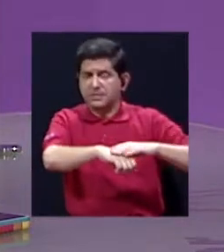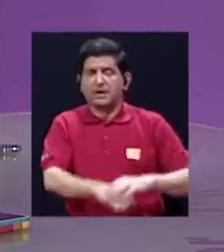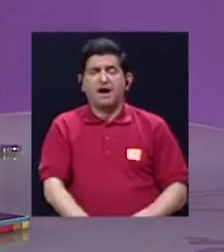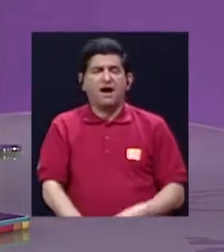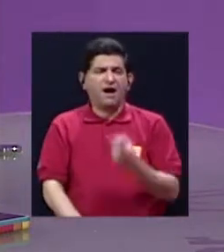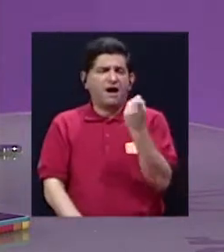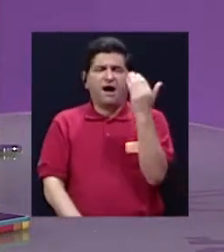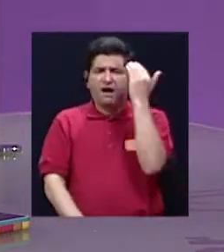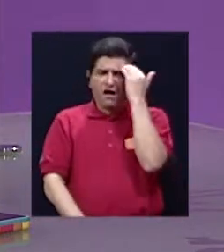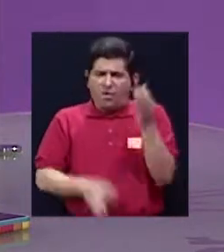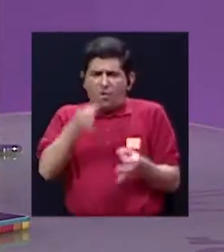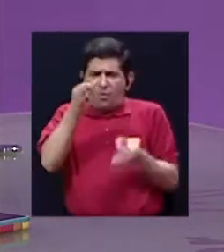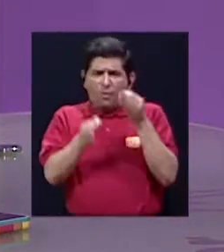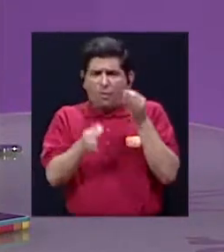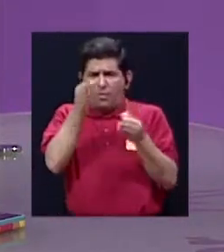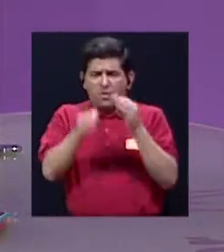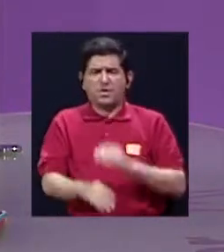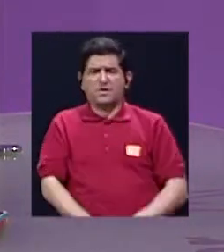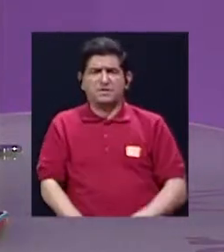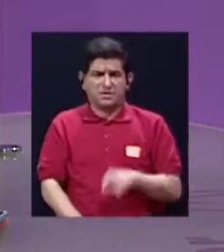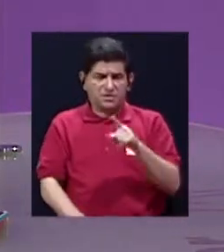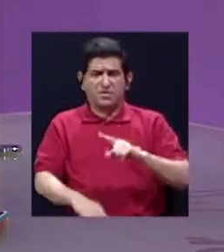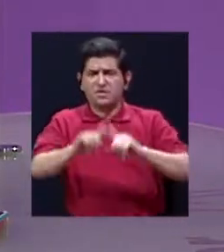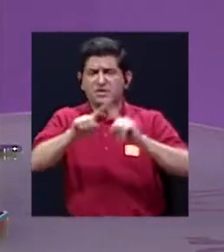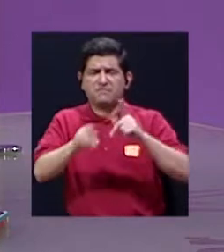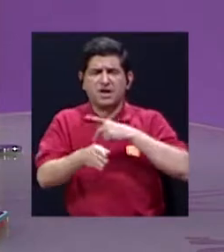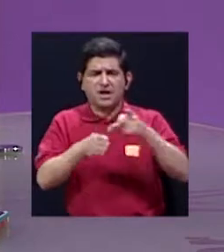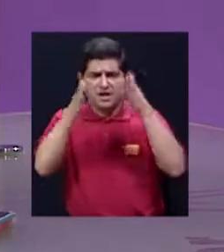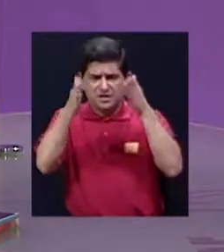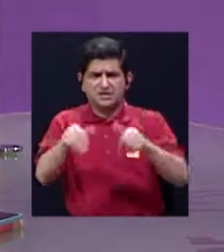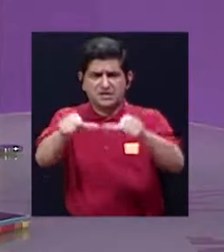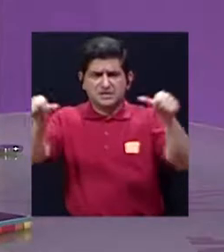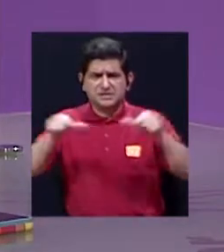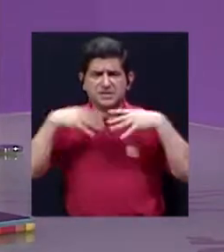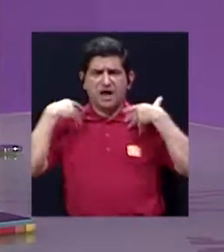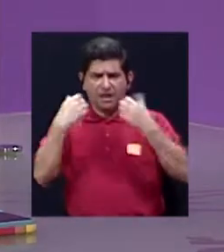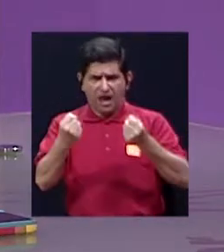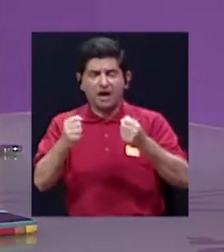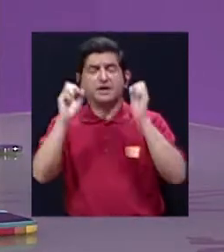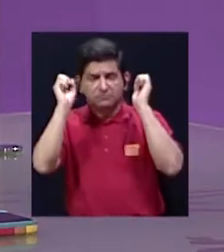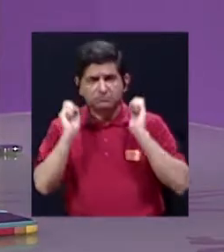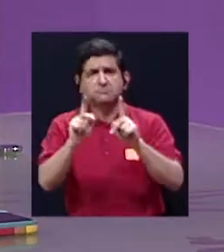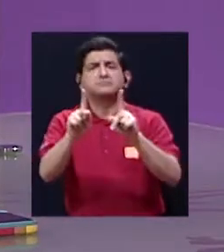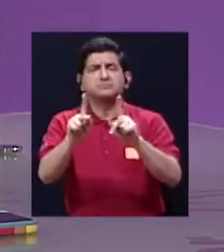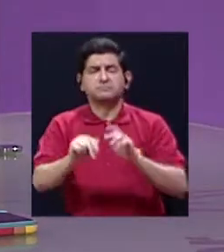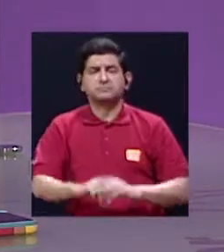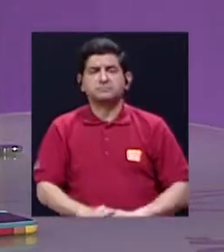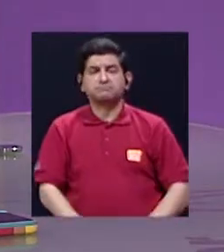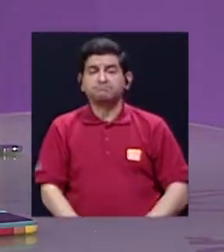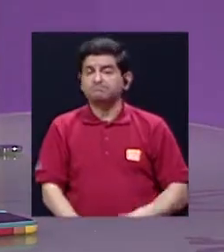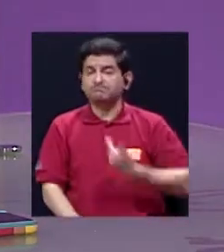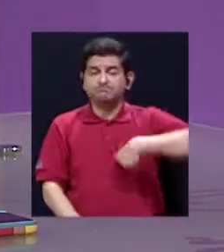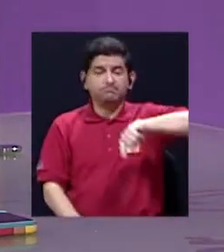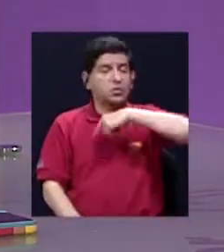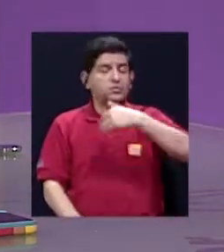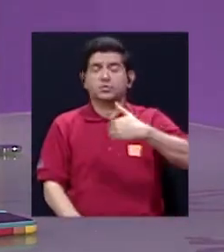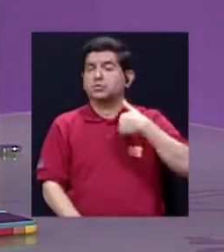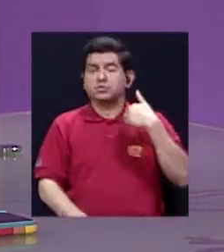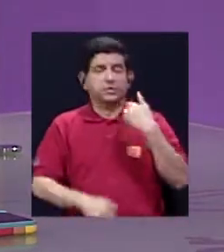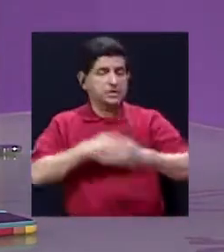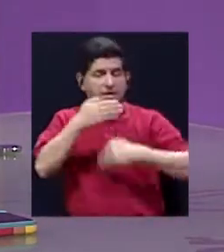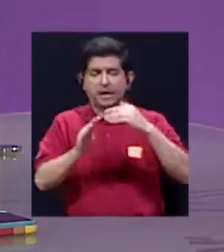desconocimiento jurídico por parte de los y las profesionales en salud de que esto es posible porque no tenemos un